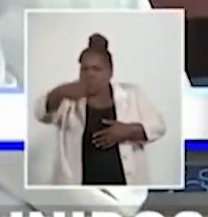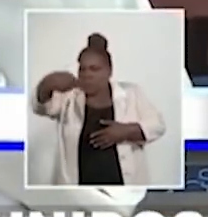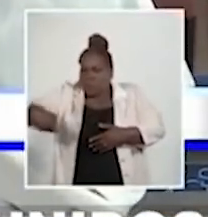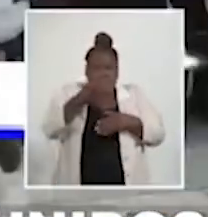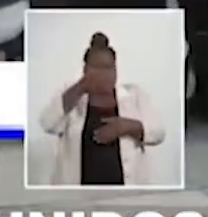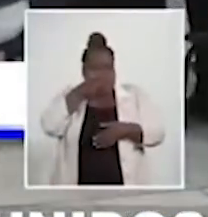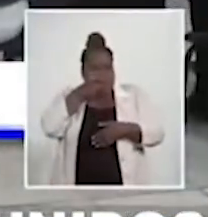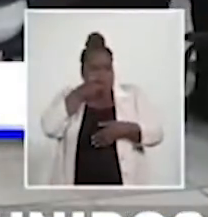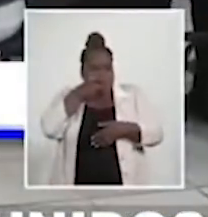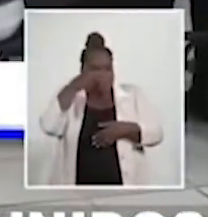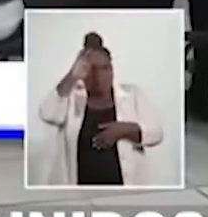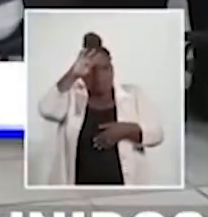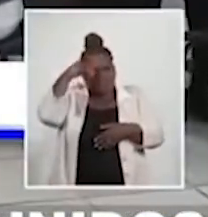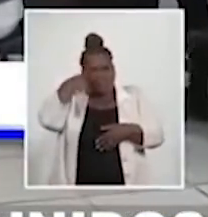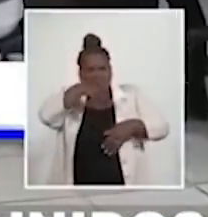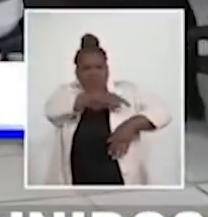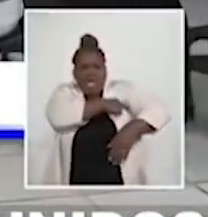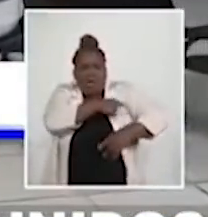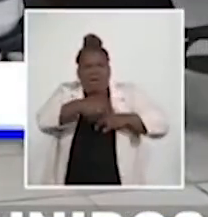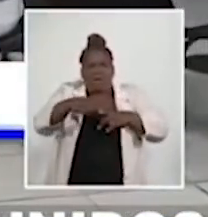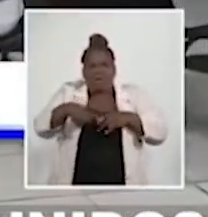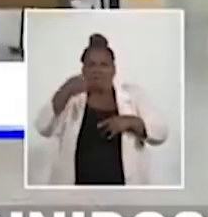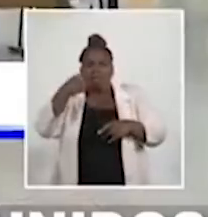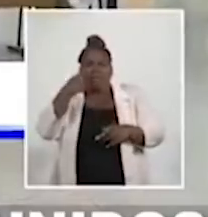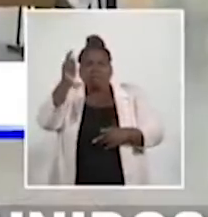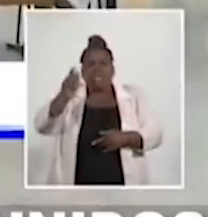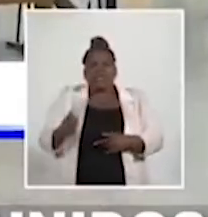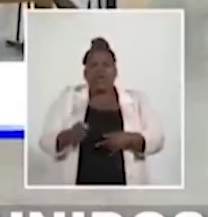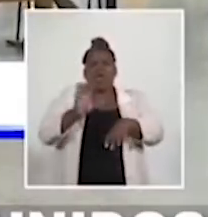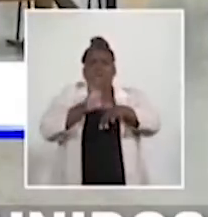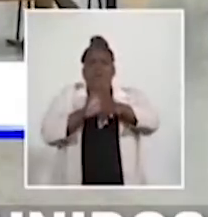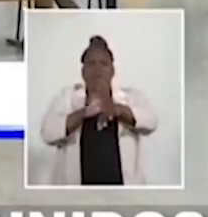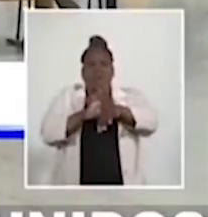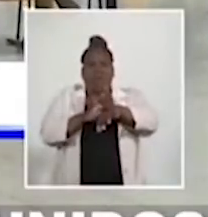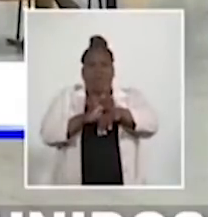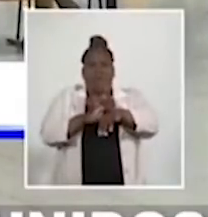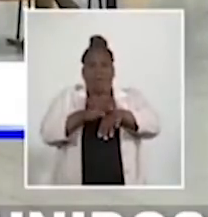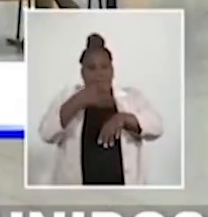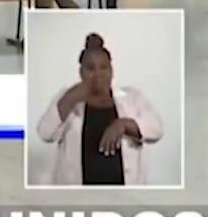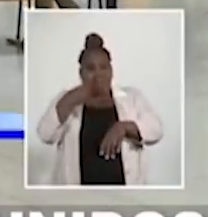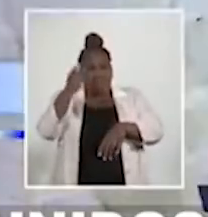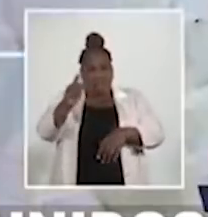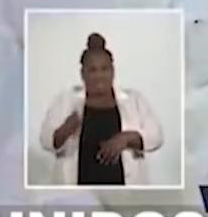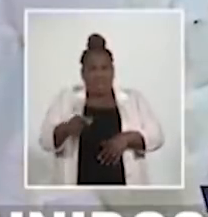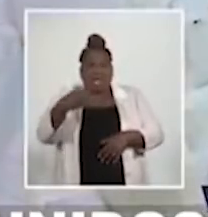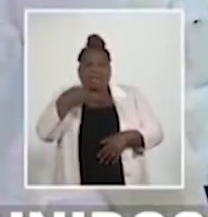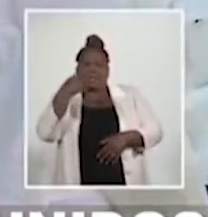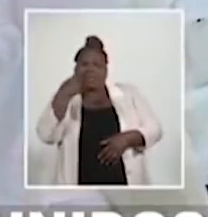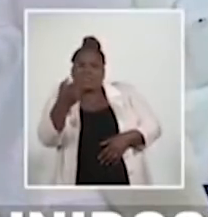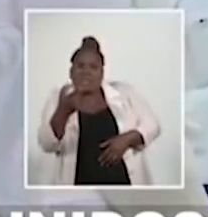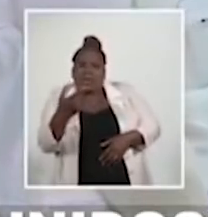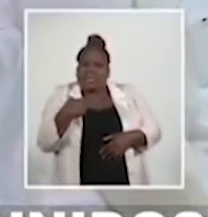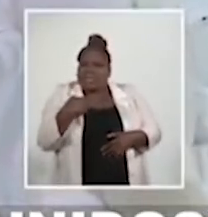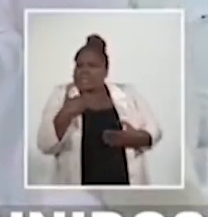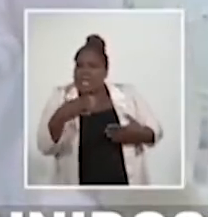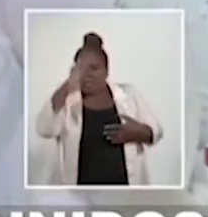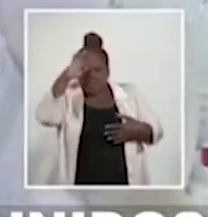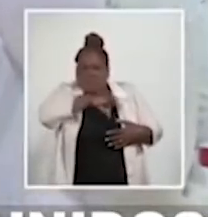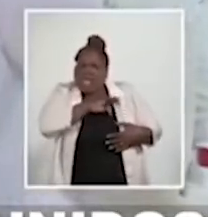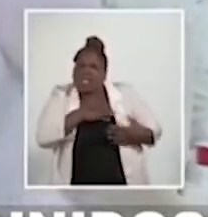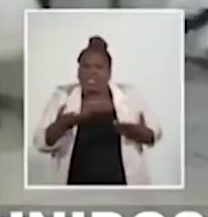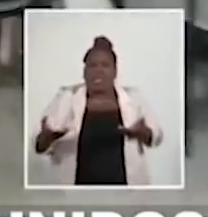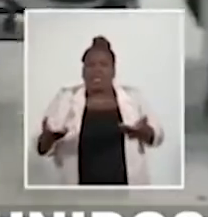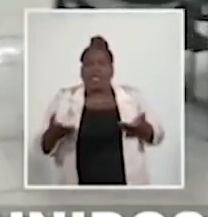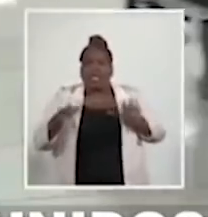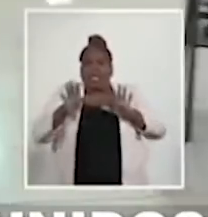la compañía American Airlines, que pasa de cuatro frecuencias diarias a seis frecuencias, perdón, a seis frecuencias diarias. Los vuelos a